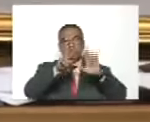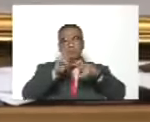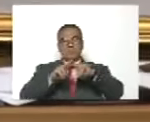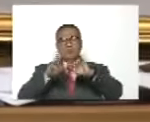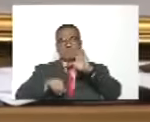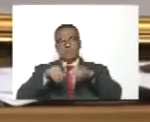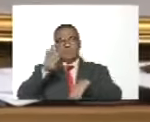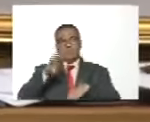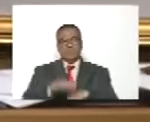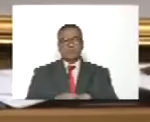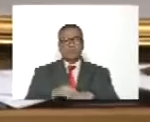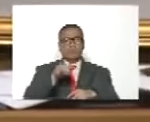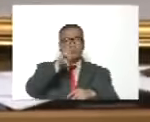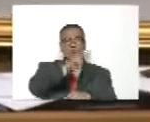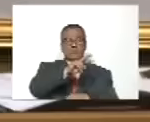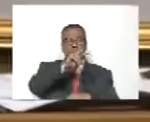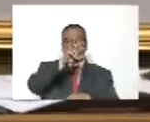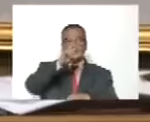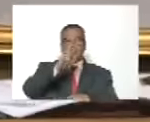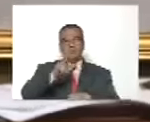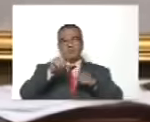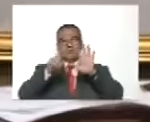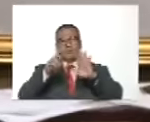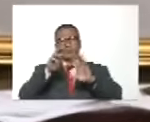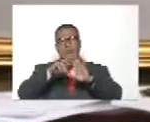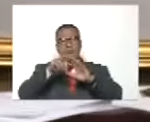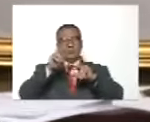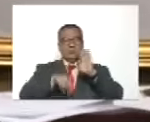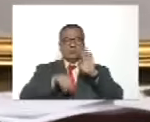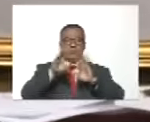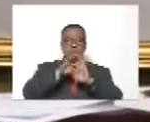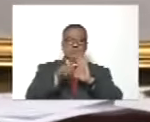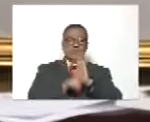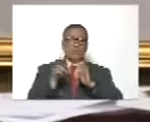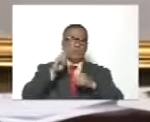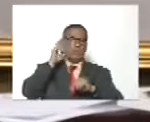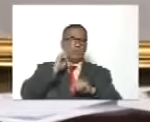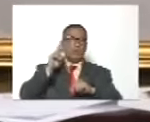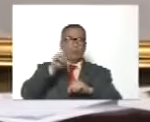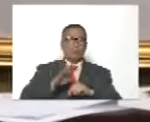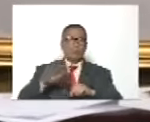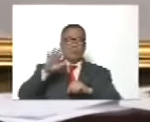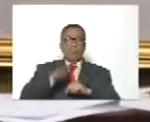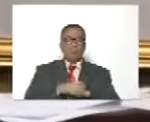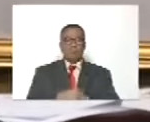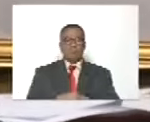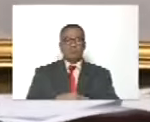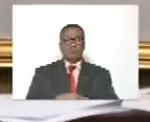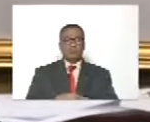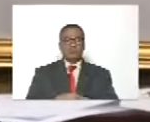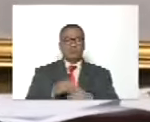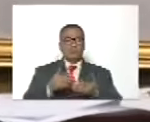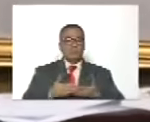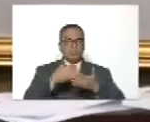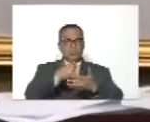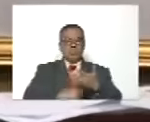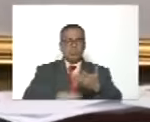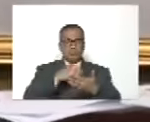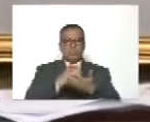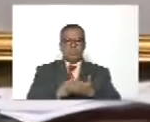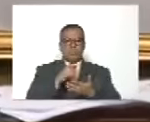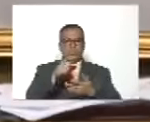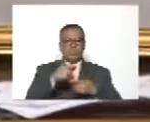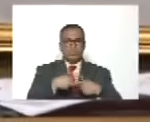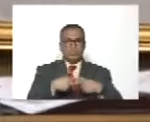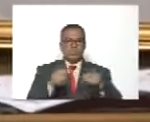187, numeral 14 y 236, numeral 15 de la Constitución de la República Bolivariana de Venezuela. Se remite a la Gaceta Oficial a los fines de